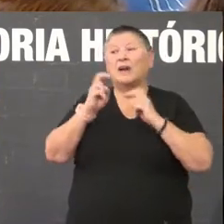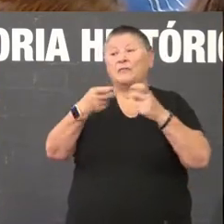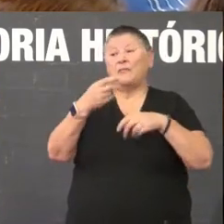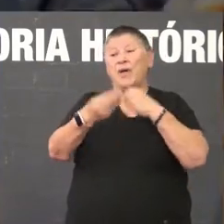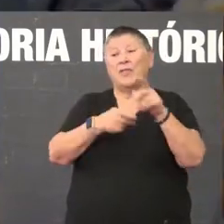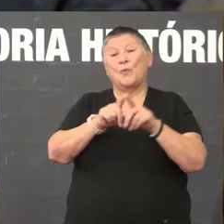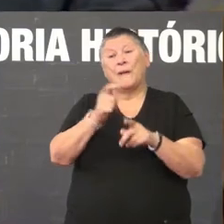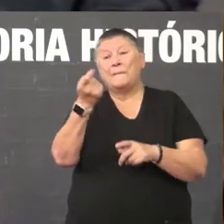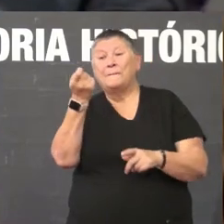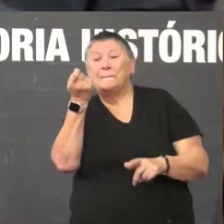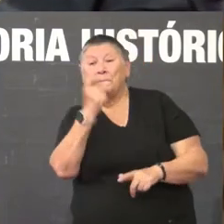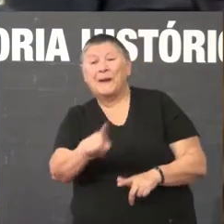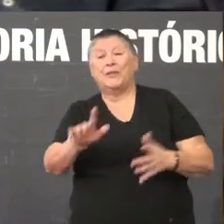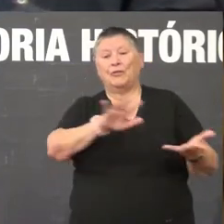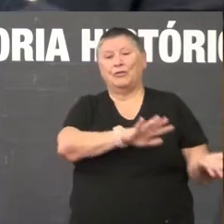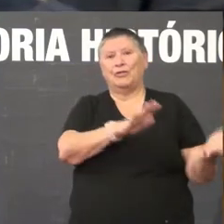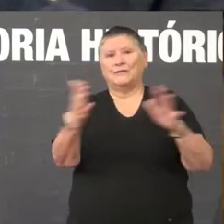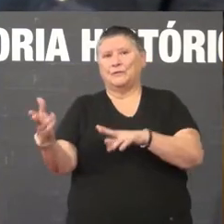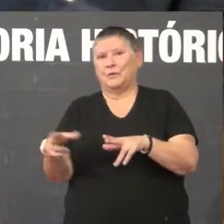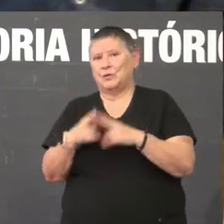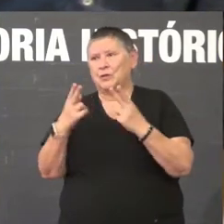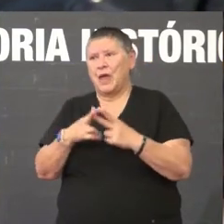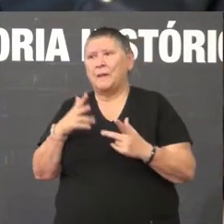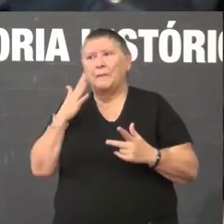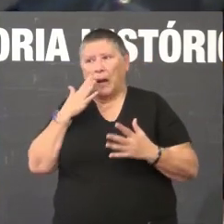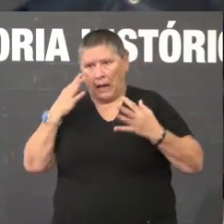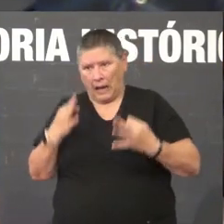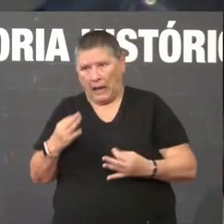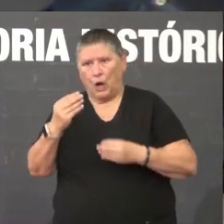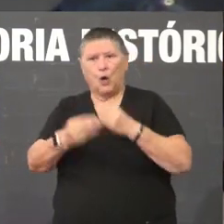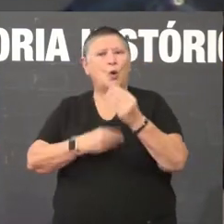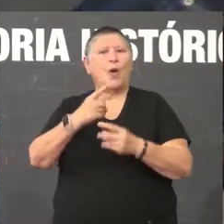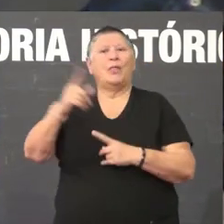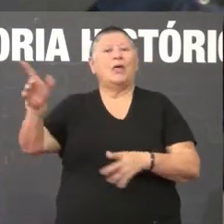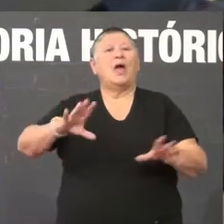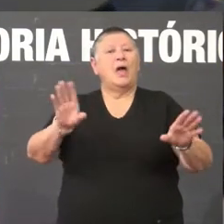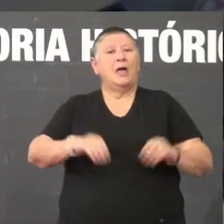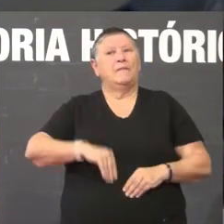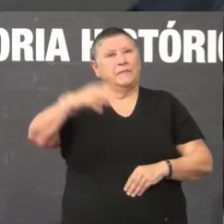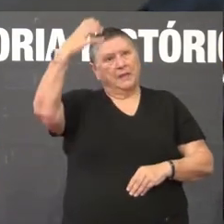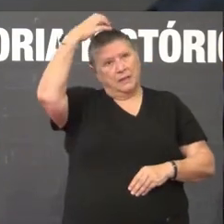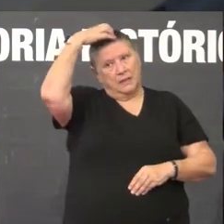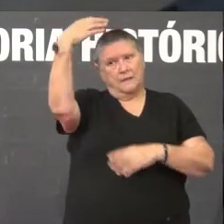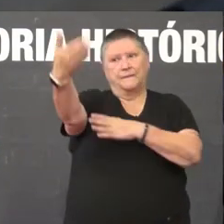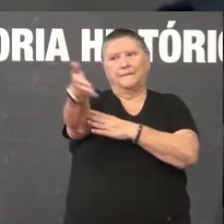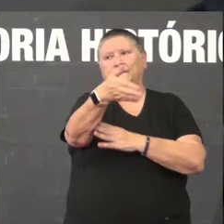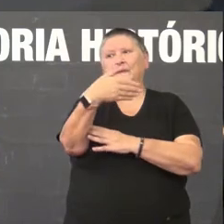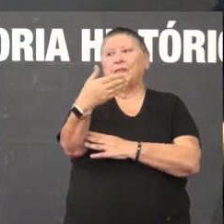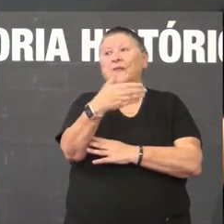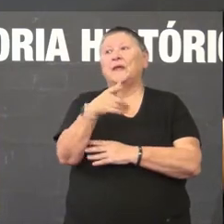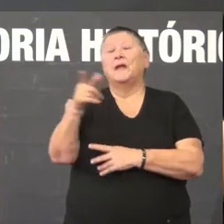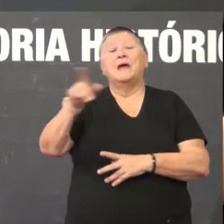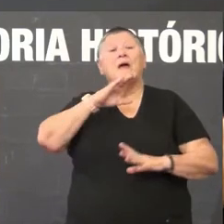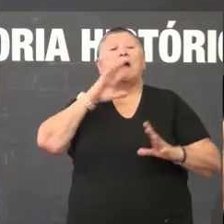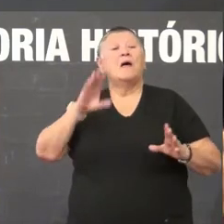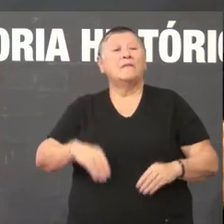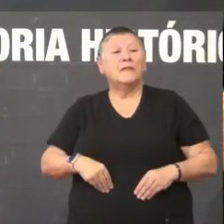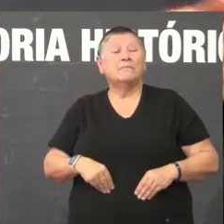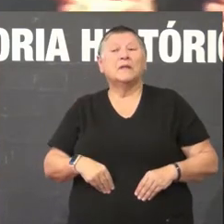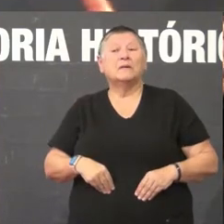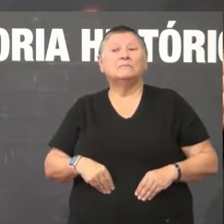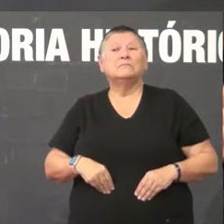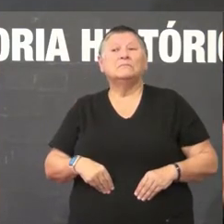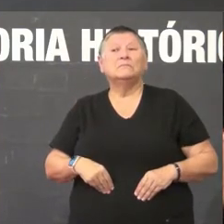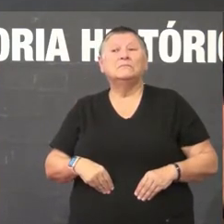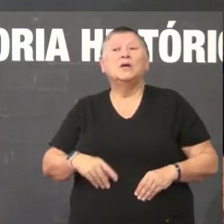transformación social, ¿no? Pero non o fai, admite a bandeira monárquica e admite e